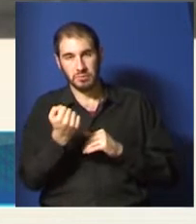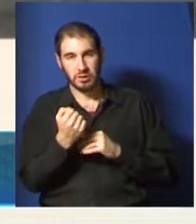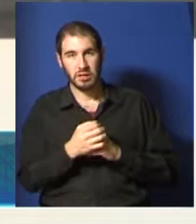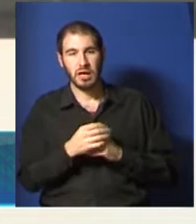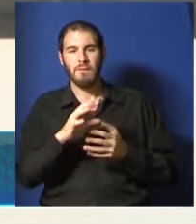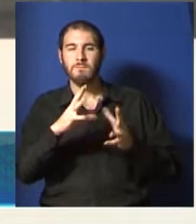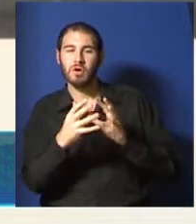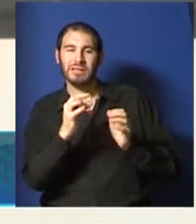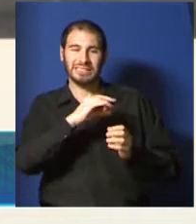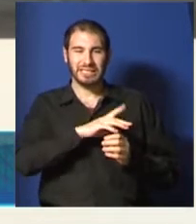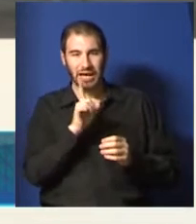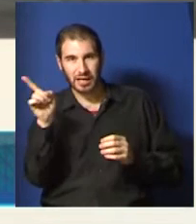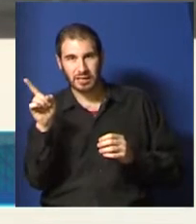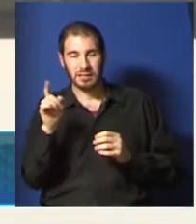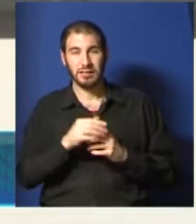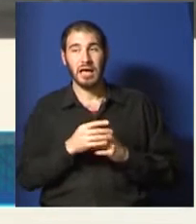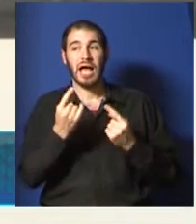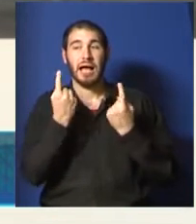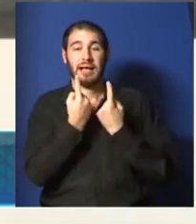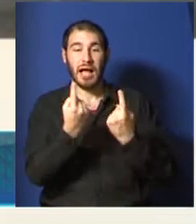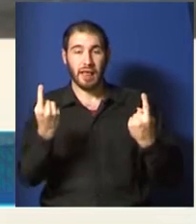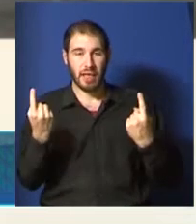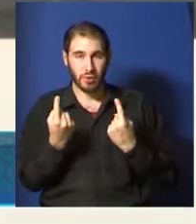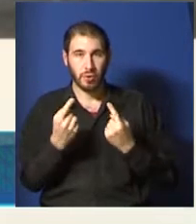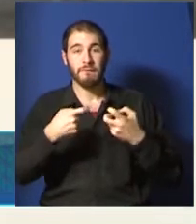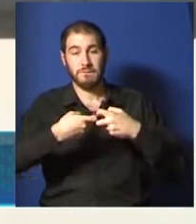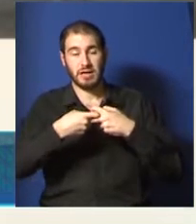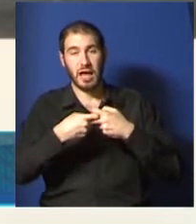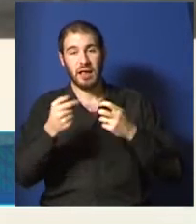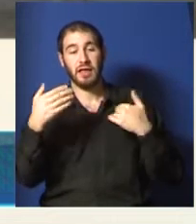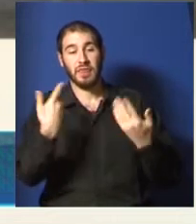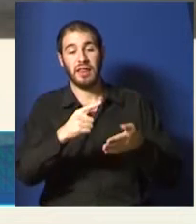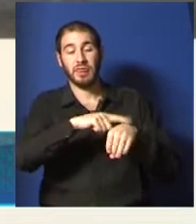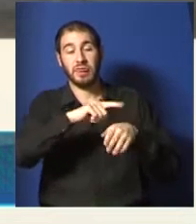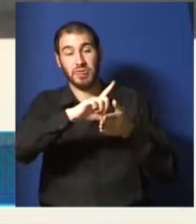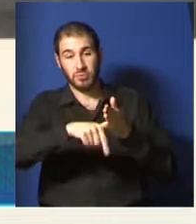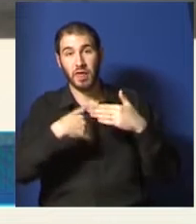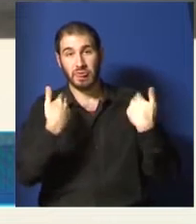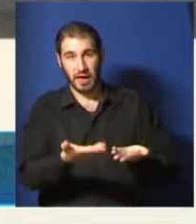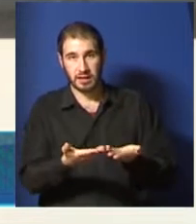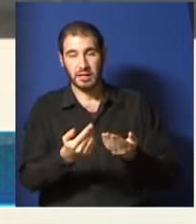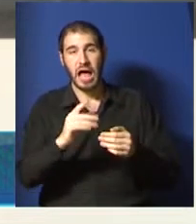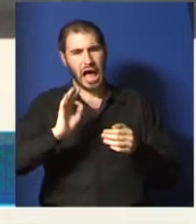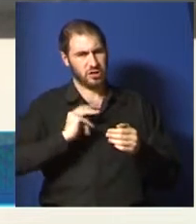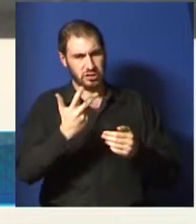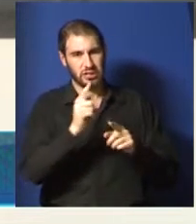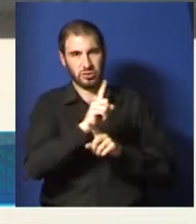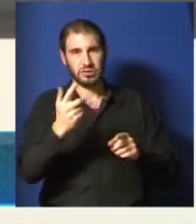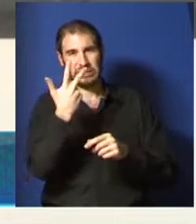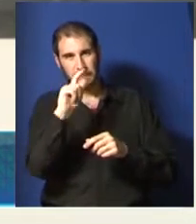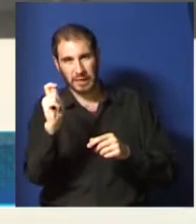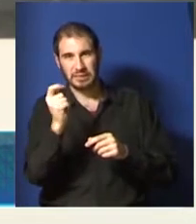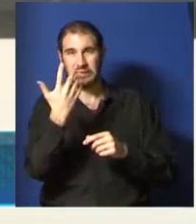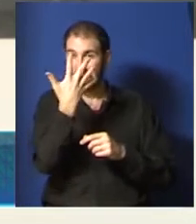sistema chileno a cada uno de los fiscales se le da un plazo determinado, no son 3 años, son 3 meses,